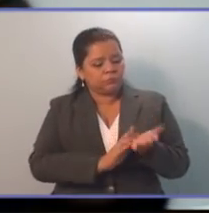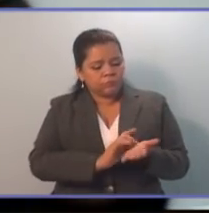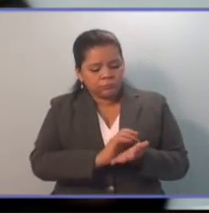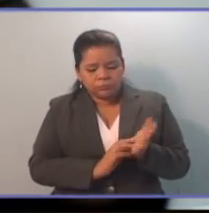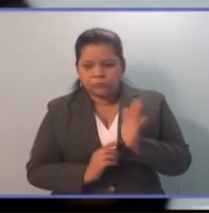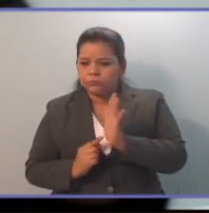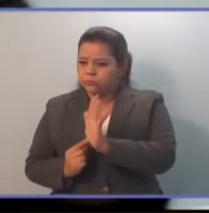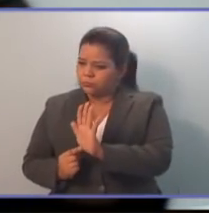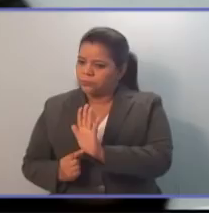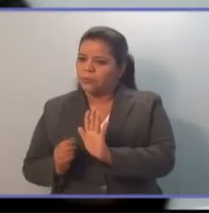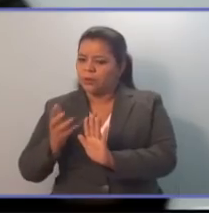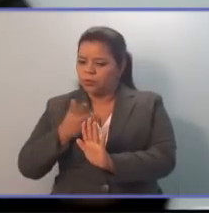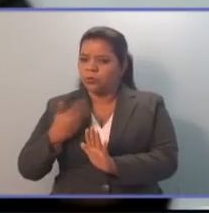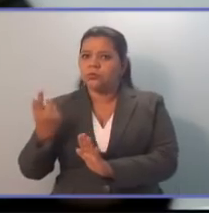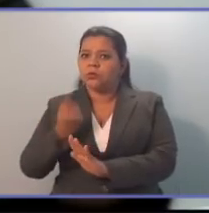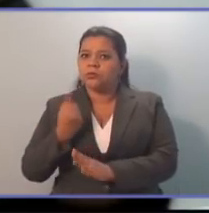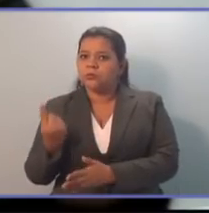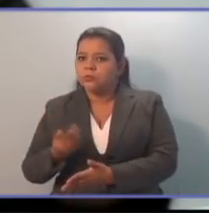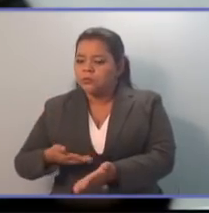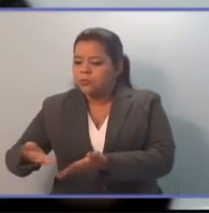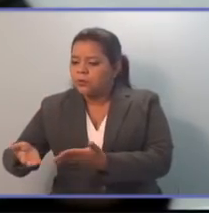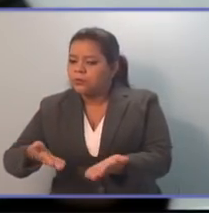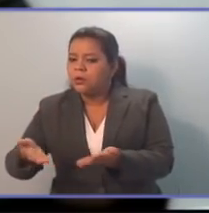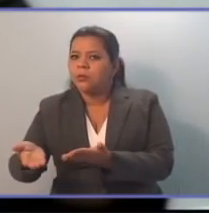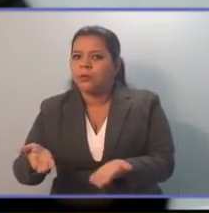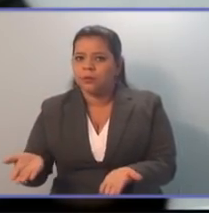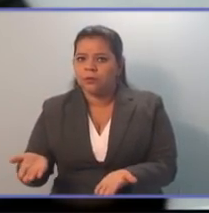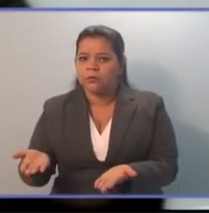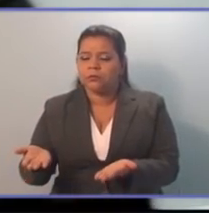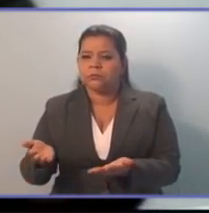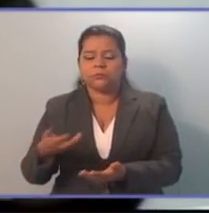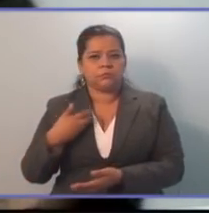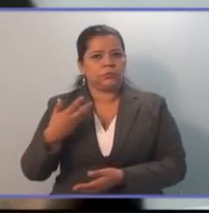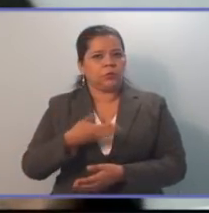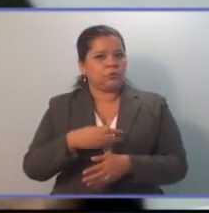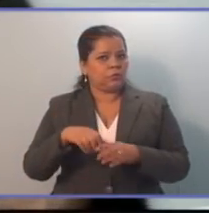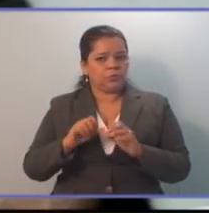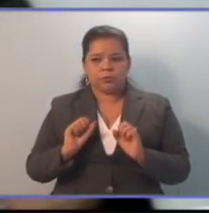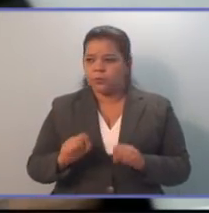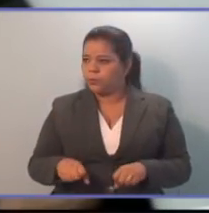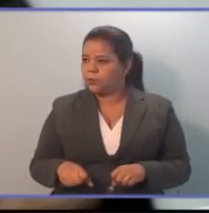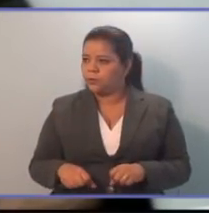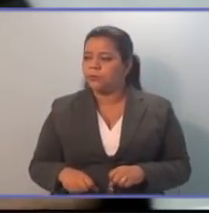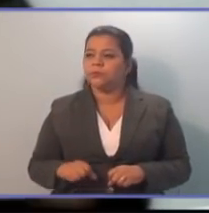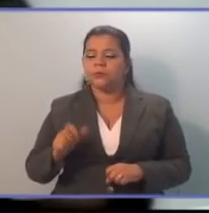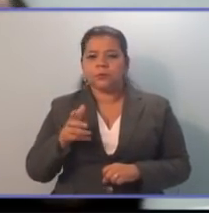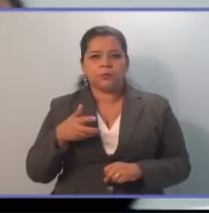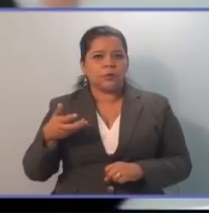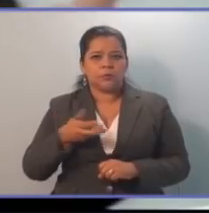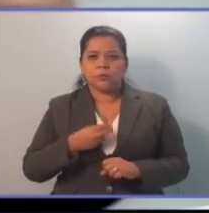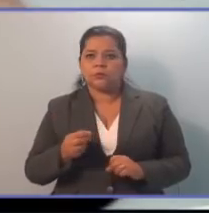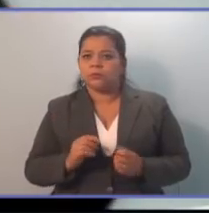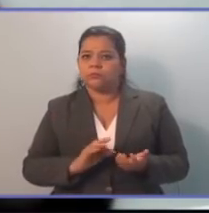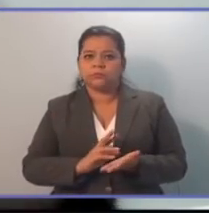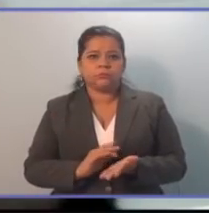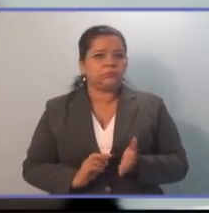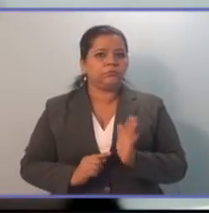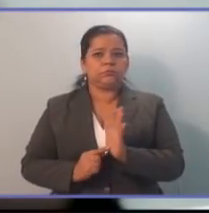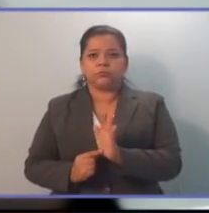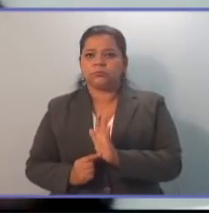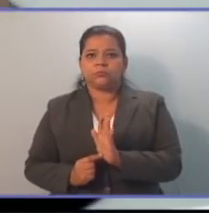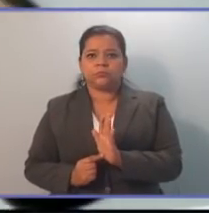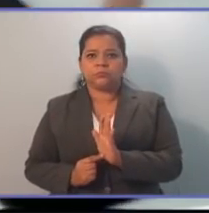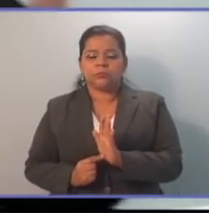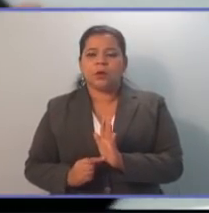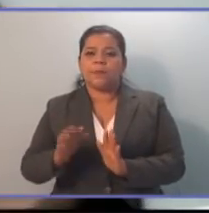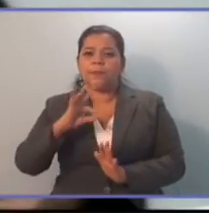somos servidores públicos, entonces no podemos en ningún momento no rendir cuentas de lo que estamos haciendo